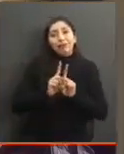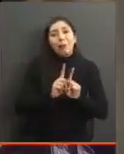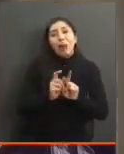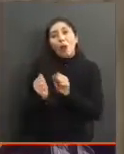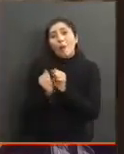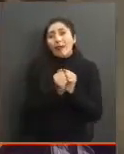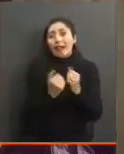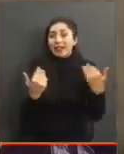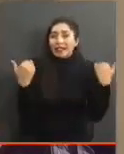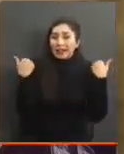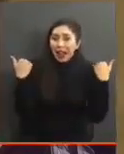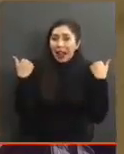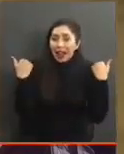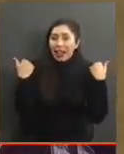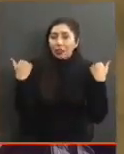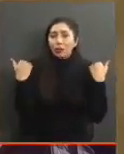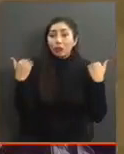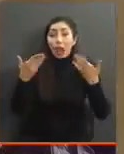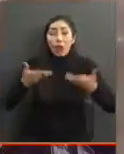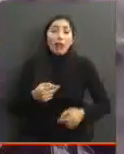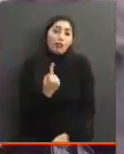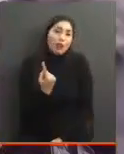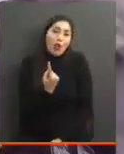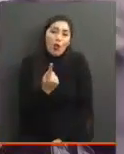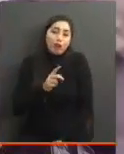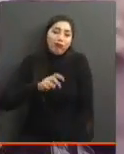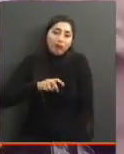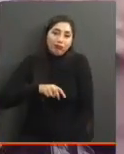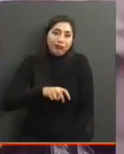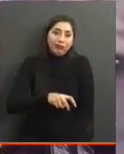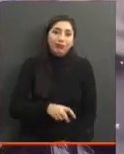presentaciones, y ahora más lo hago solo.